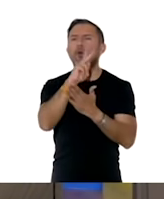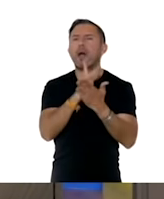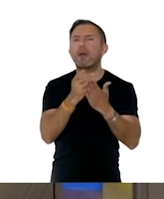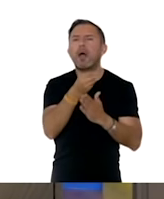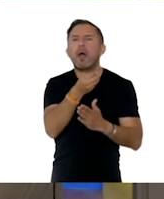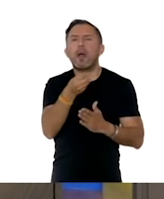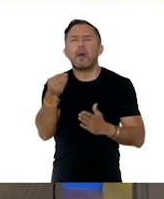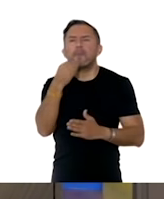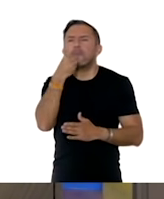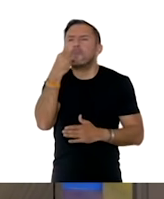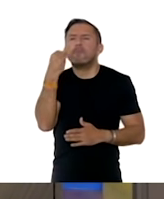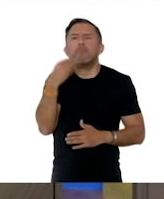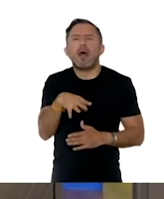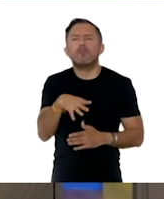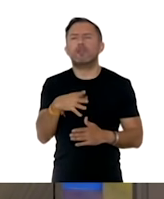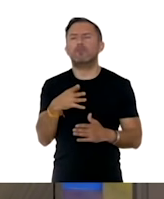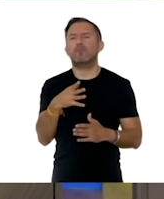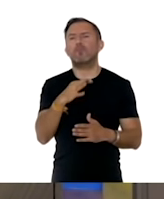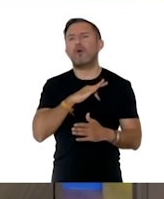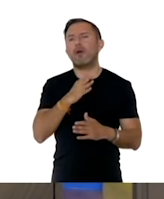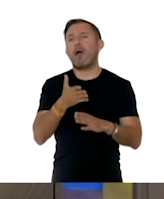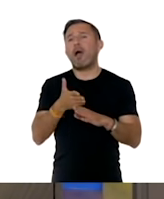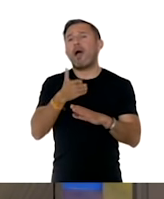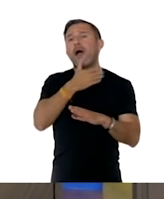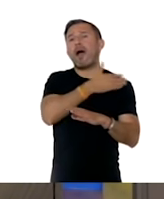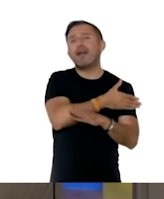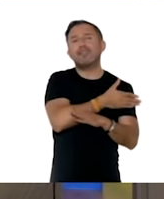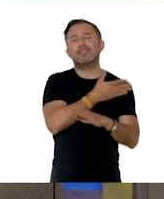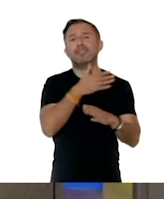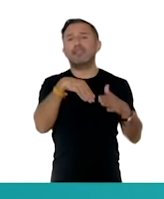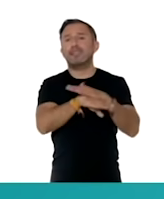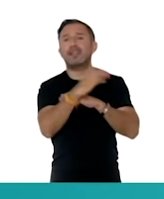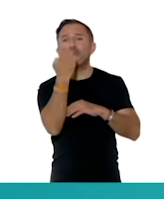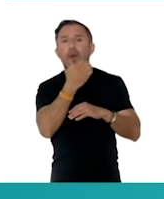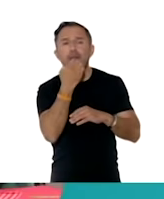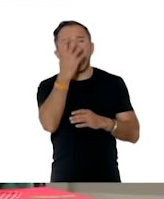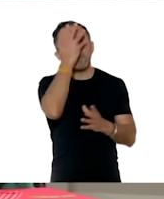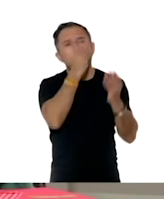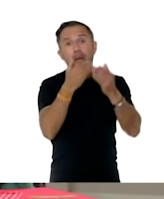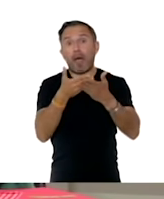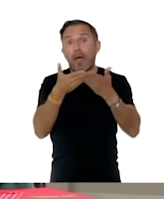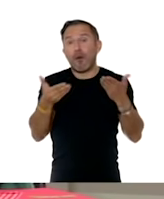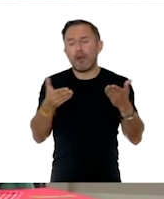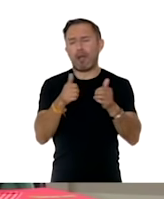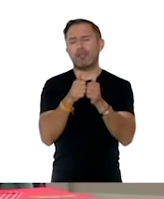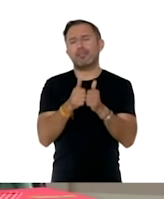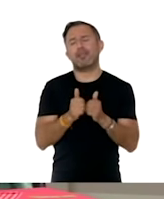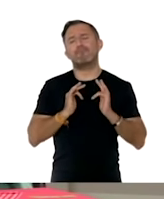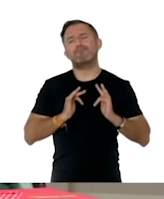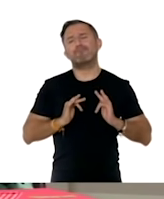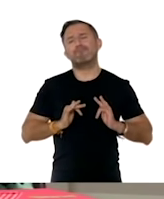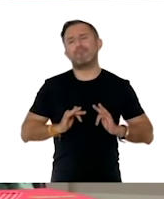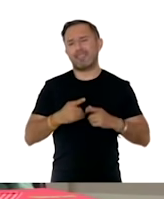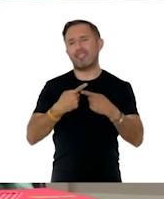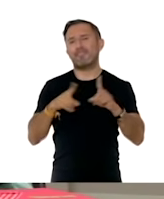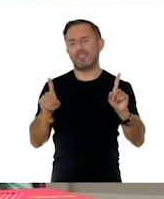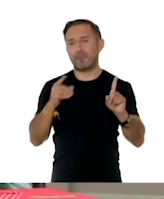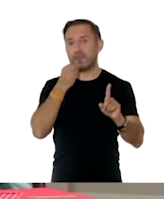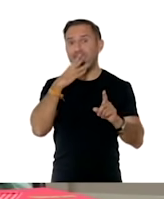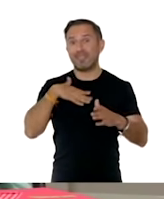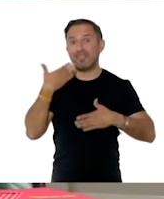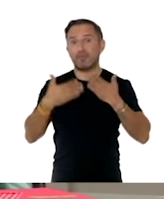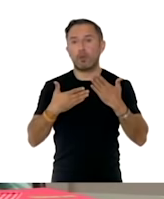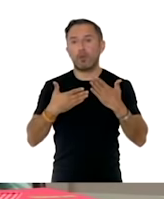seguir aprendiendo de una manera distinta a como lo hacemos cuando vamos a la escuela. El día de hoy podremos identificar